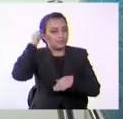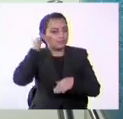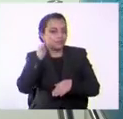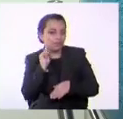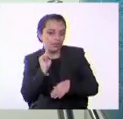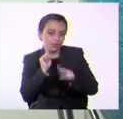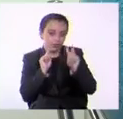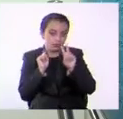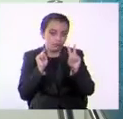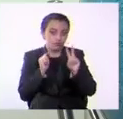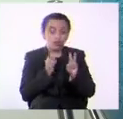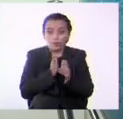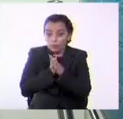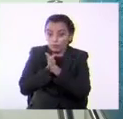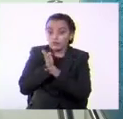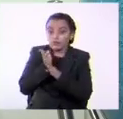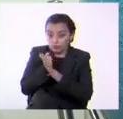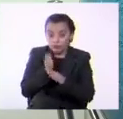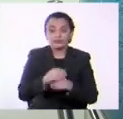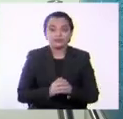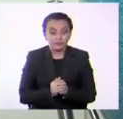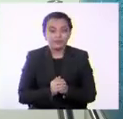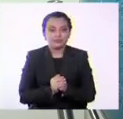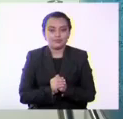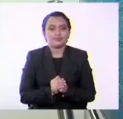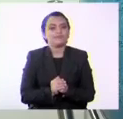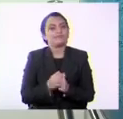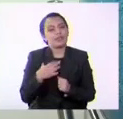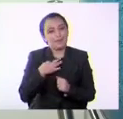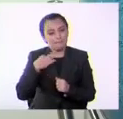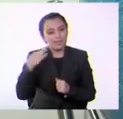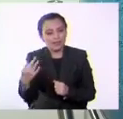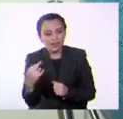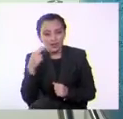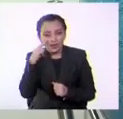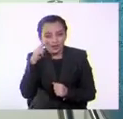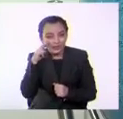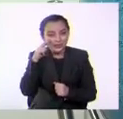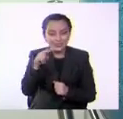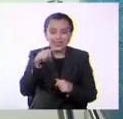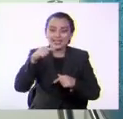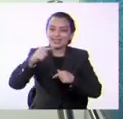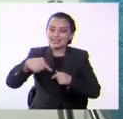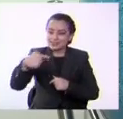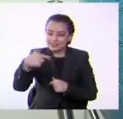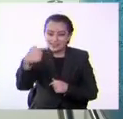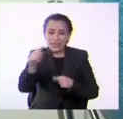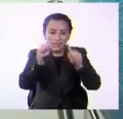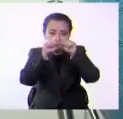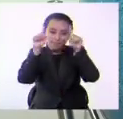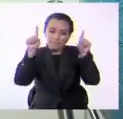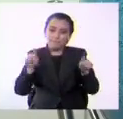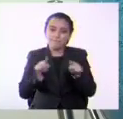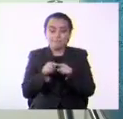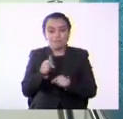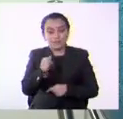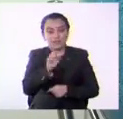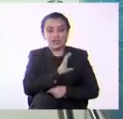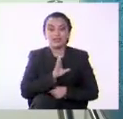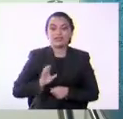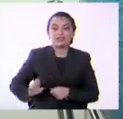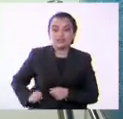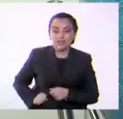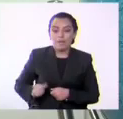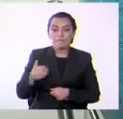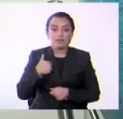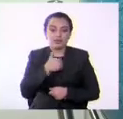sus opiniones. Y no nos queda más que, bueno, invitarlos a que sintonicen la franja educativa de Televisión de El Salvador en conjunto con el